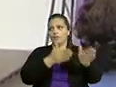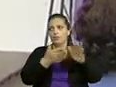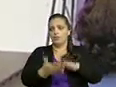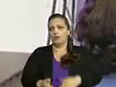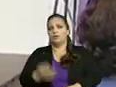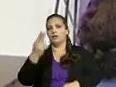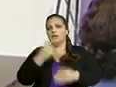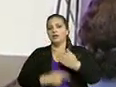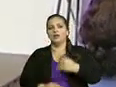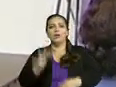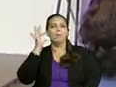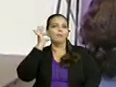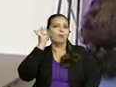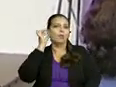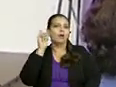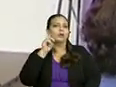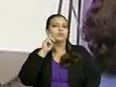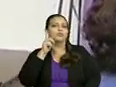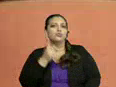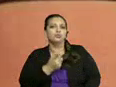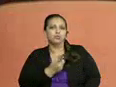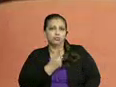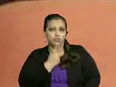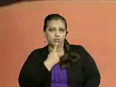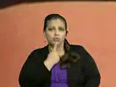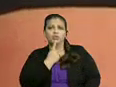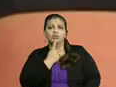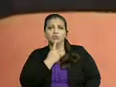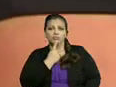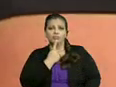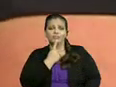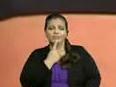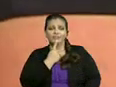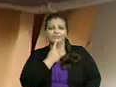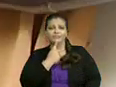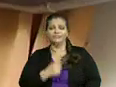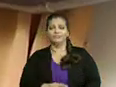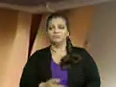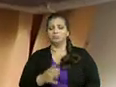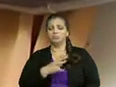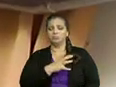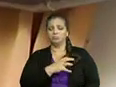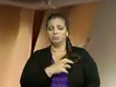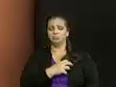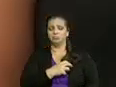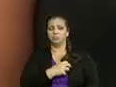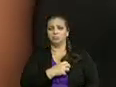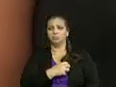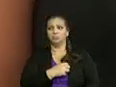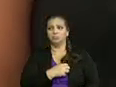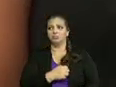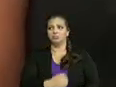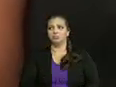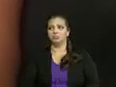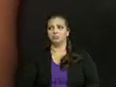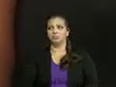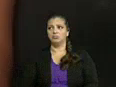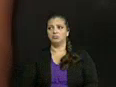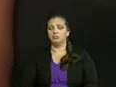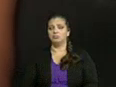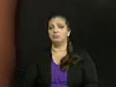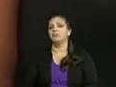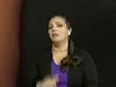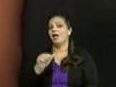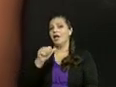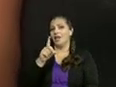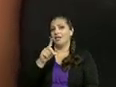adelantar detalles sobre acciones legales. Se concentran en el último adiós para Adela. La extraño mucho, vamos a extrañar